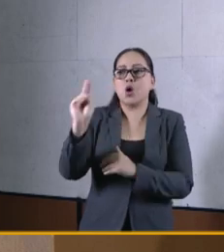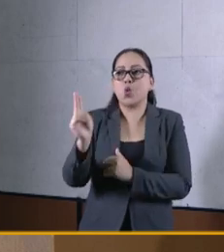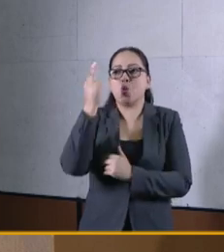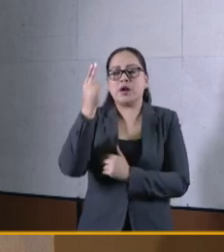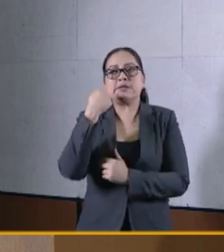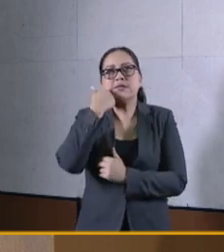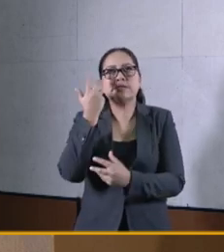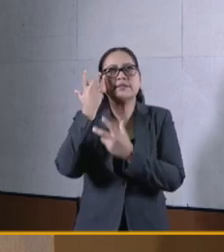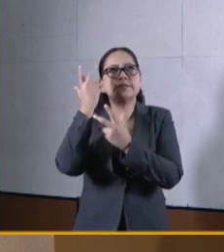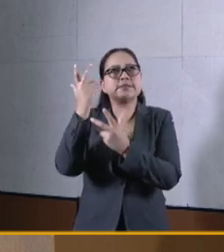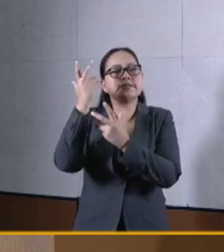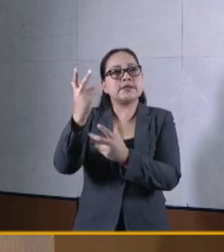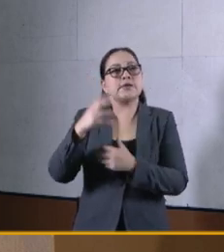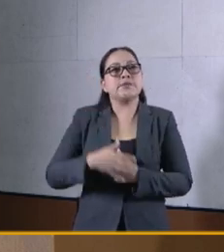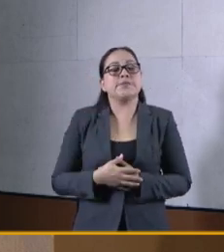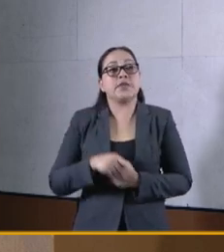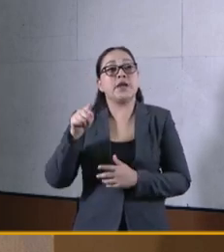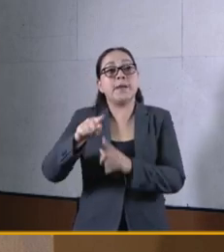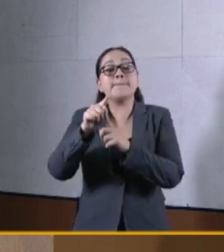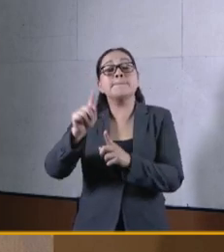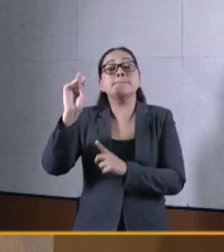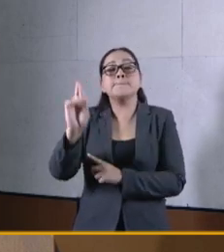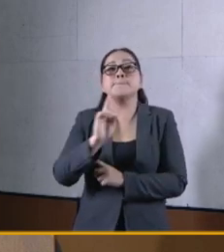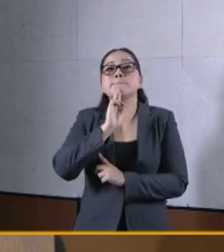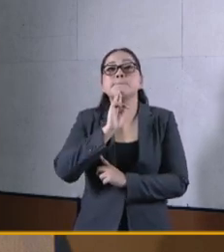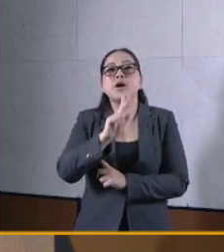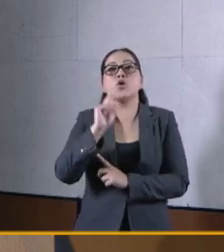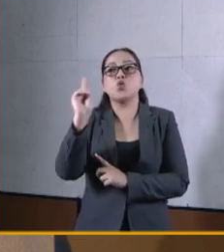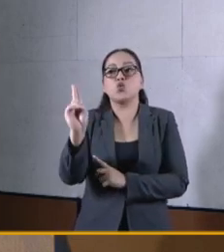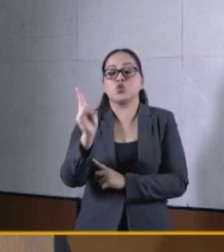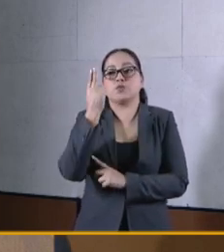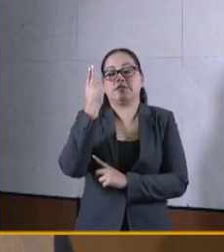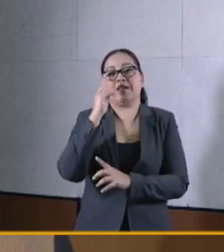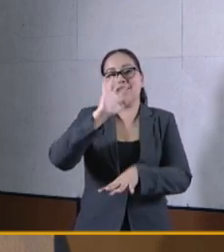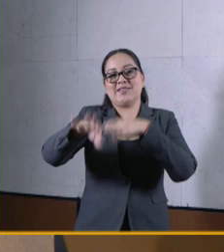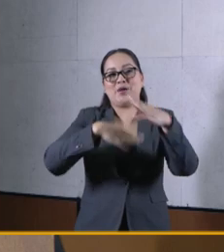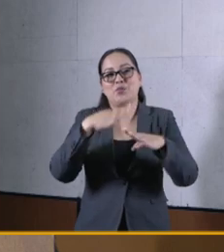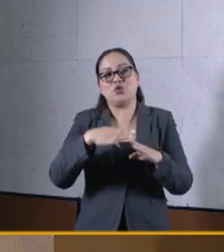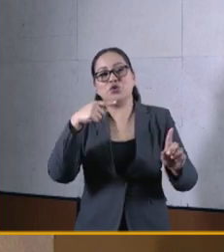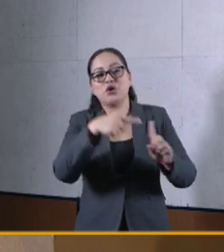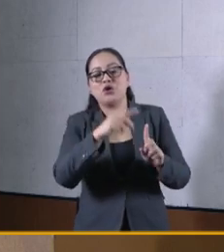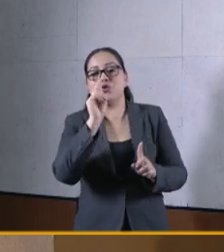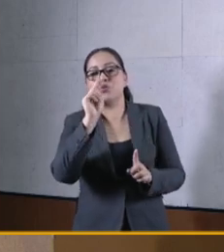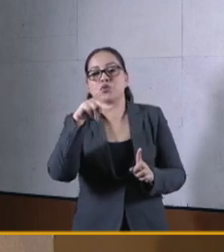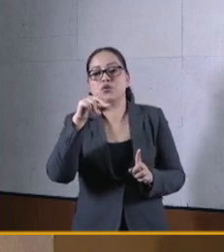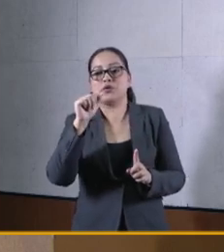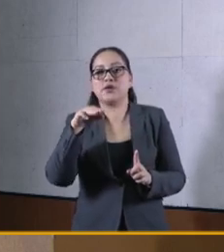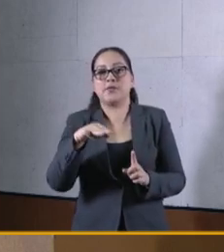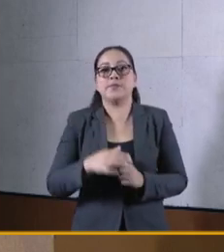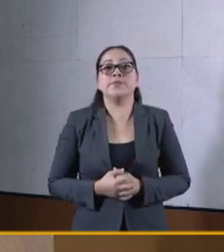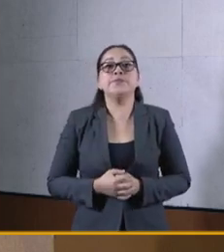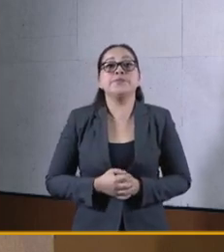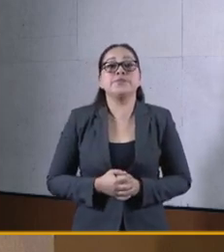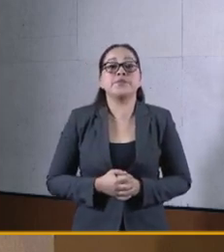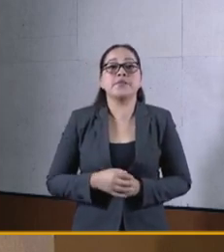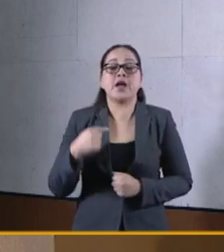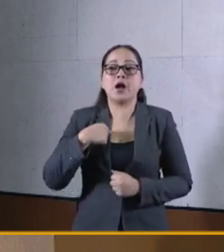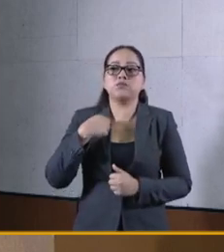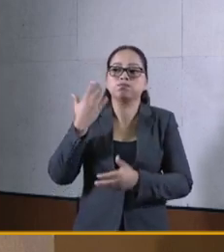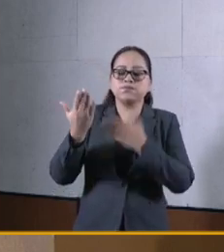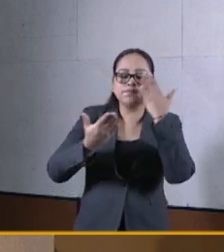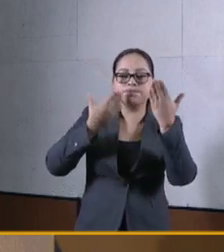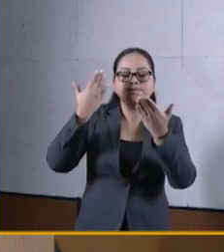país una de las mejores universidades del mundo la universidad nacional autónoma de méxico después de una amplia preparación